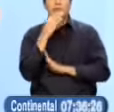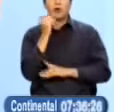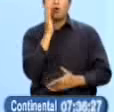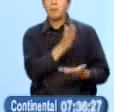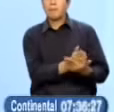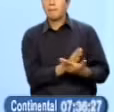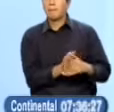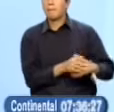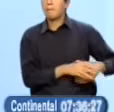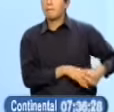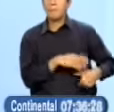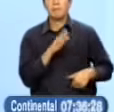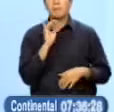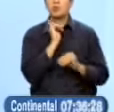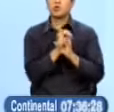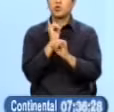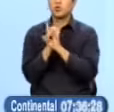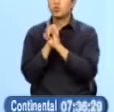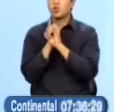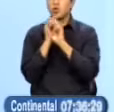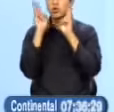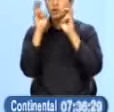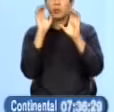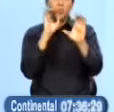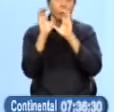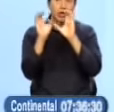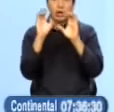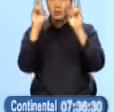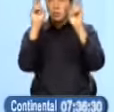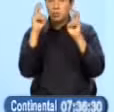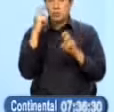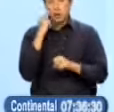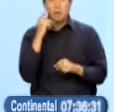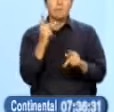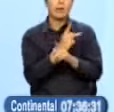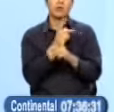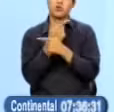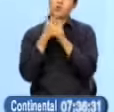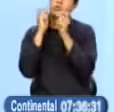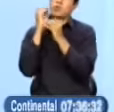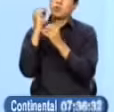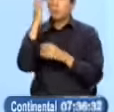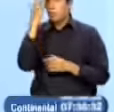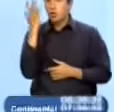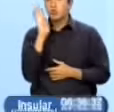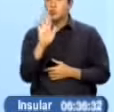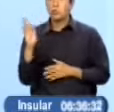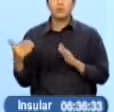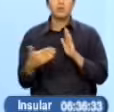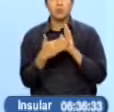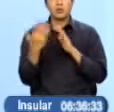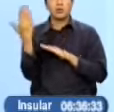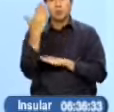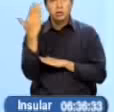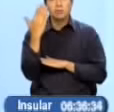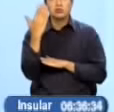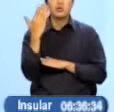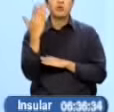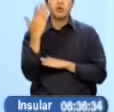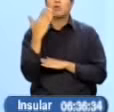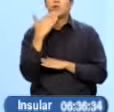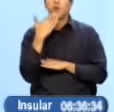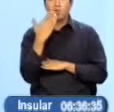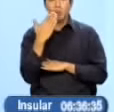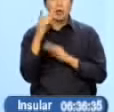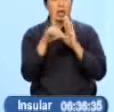de que las instituciones de la ley orgánica de comunicación están amenazando la libertad de expresión porque están en contra de la televisión basura en contra de